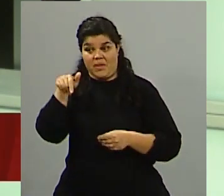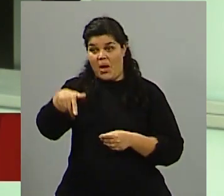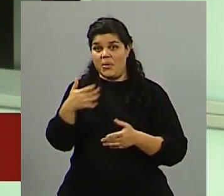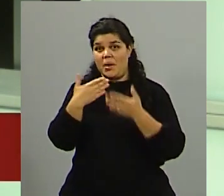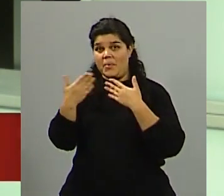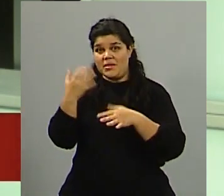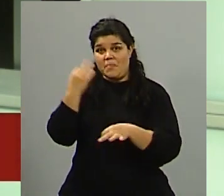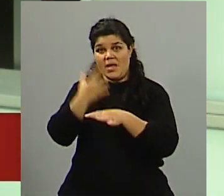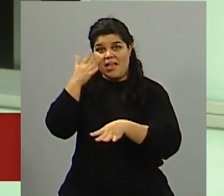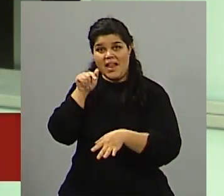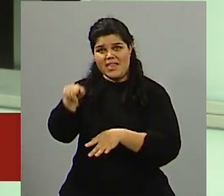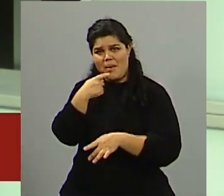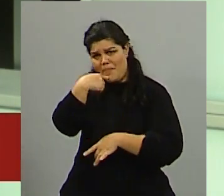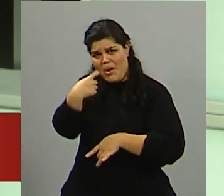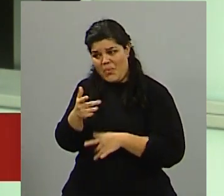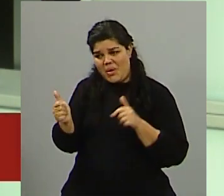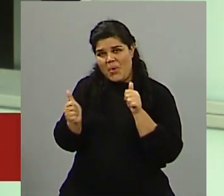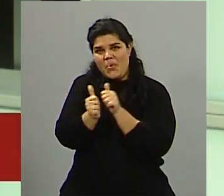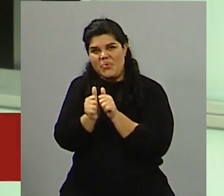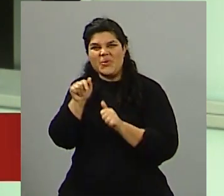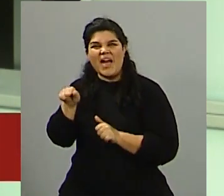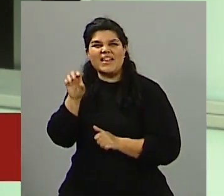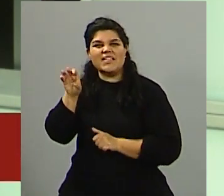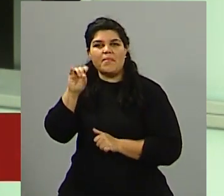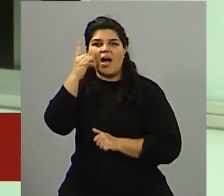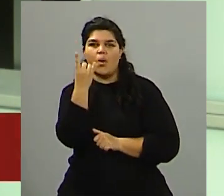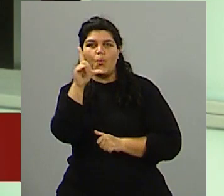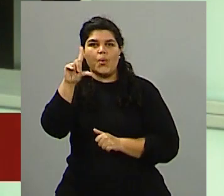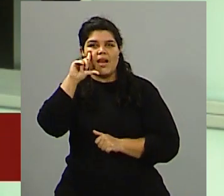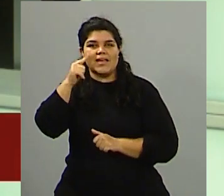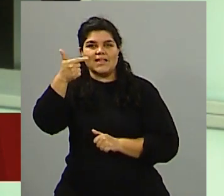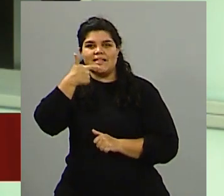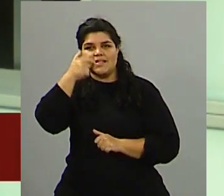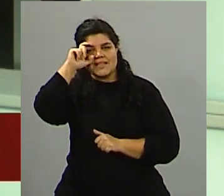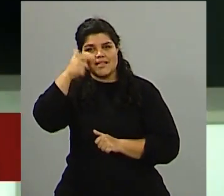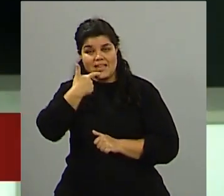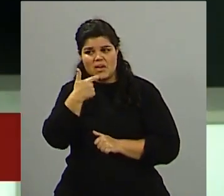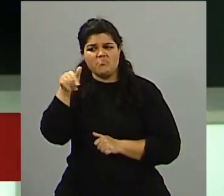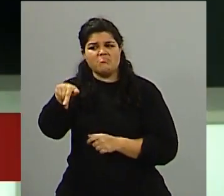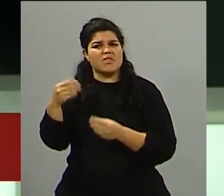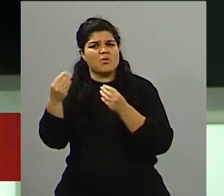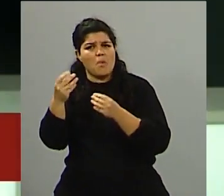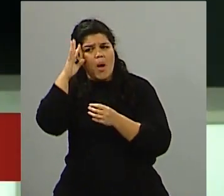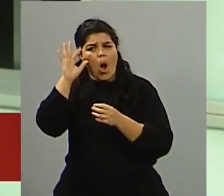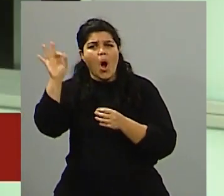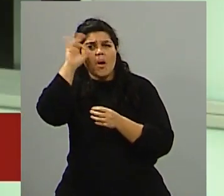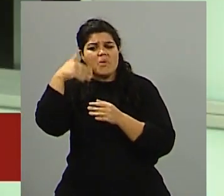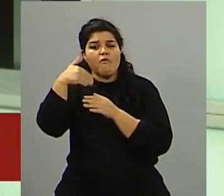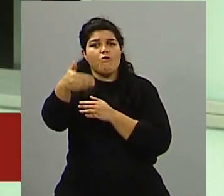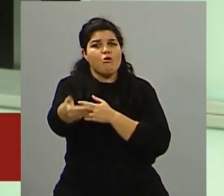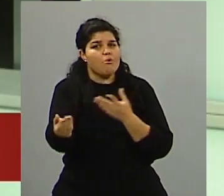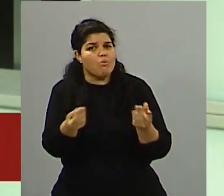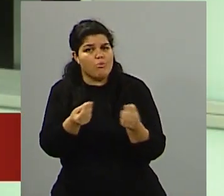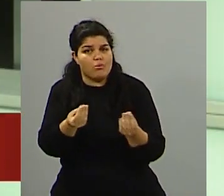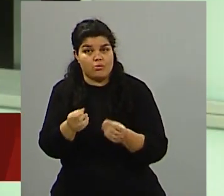analista internacional, que lo tenemos aquí con nosotros, para cuál es el panorama, pensar cuál es el panorama futuro, teniendo en cuenta, bueno, vos recién repasabas el tiempo que